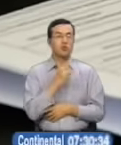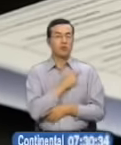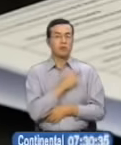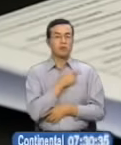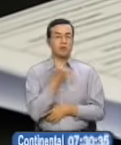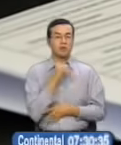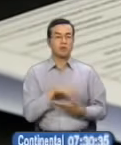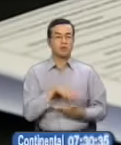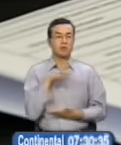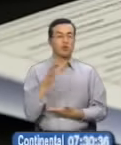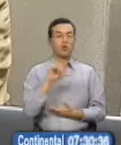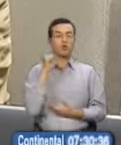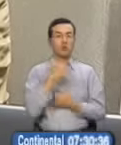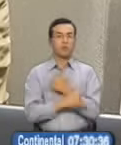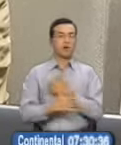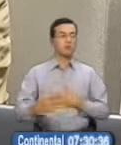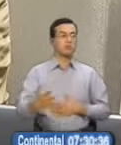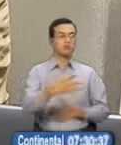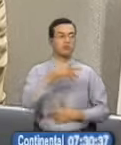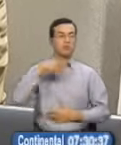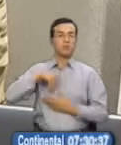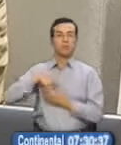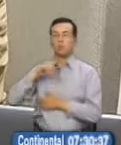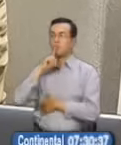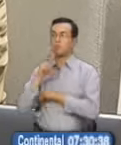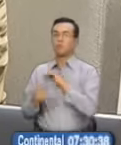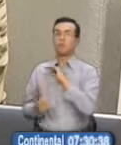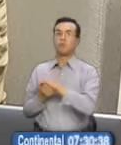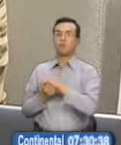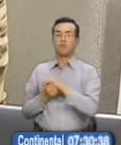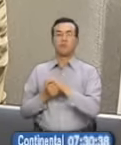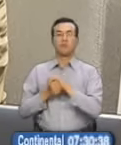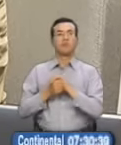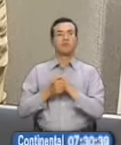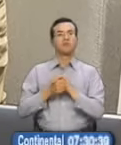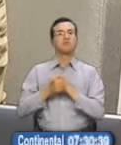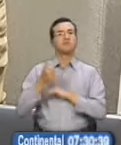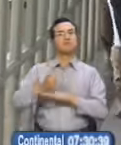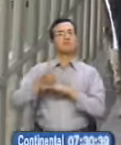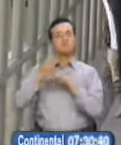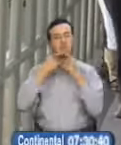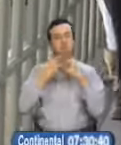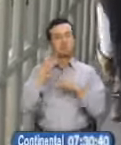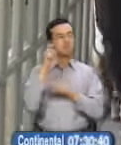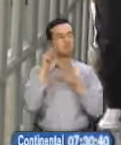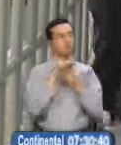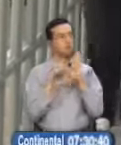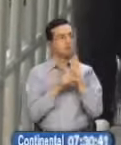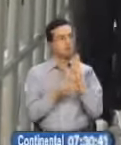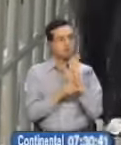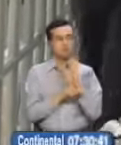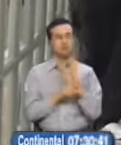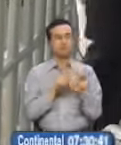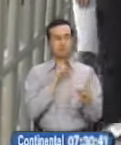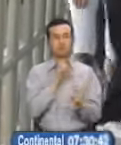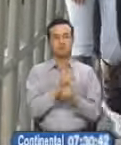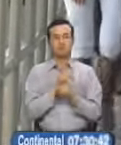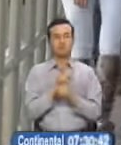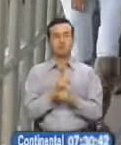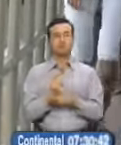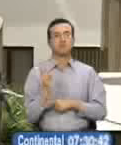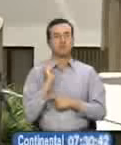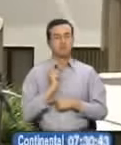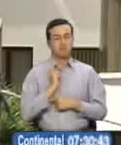universidades con paraísos fiscales, Ramírez explicó la necesidad de implementar una normativa que regule los altos ingresos en salarios de